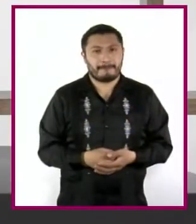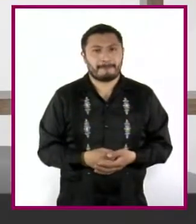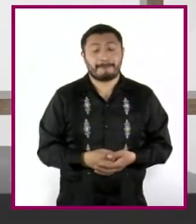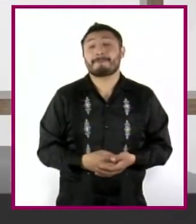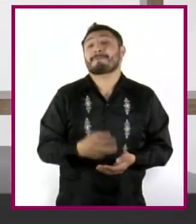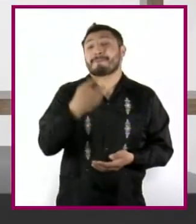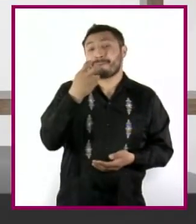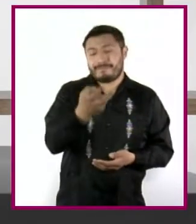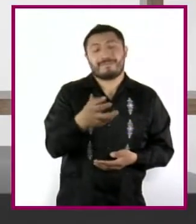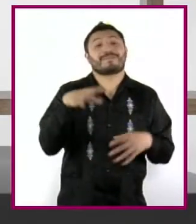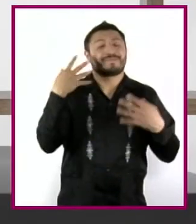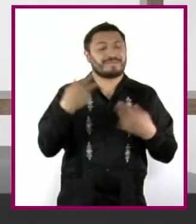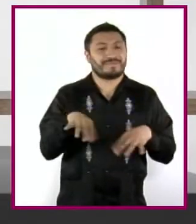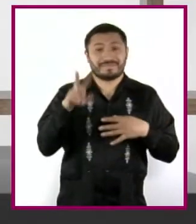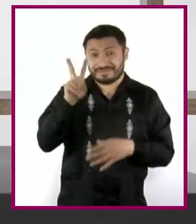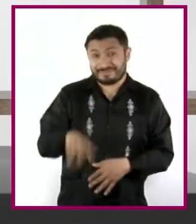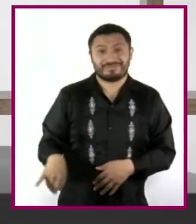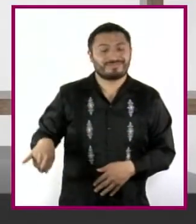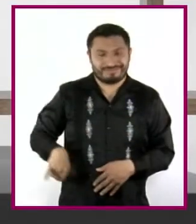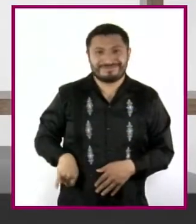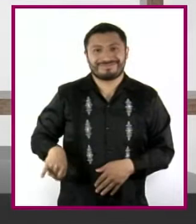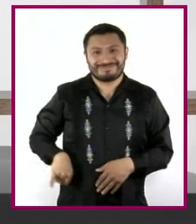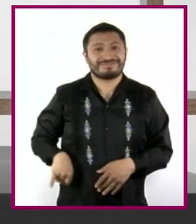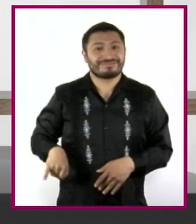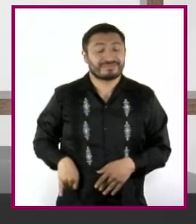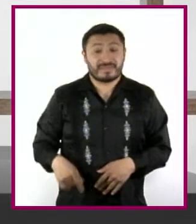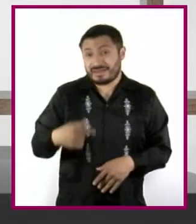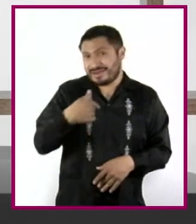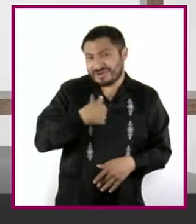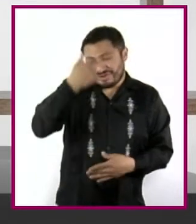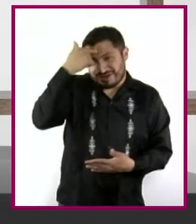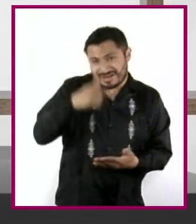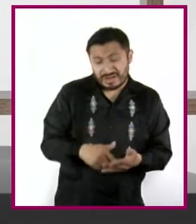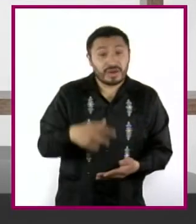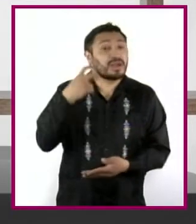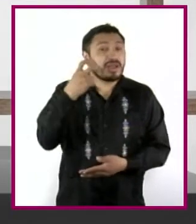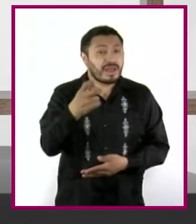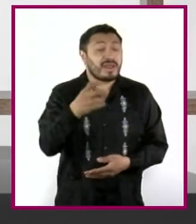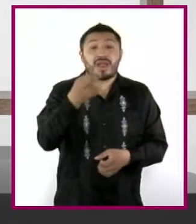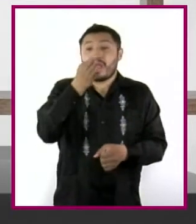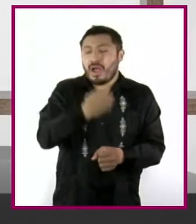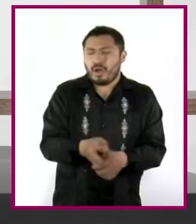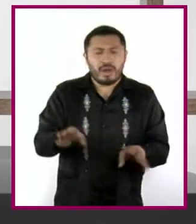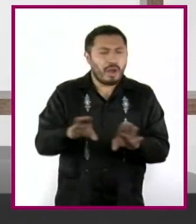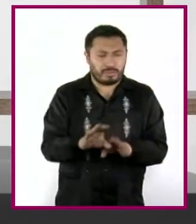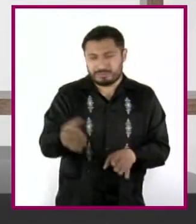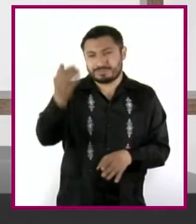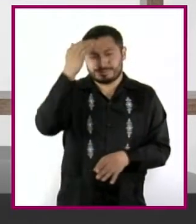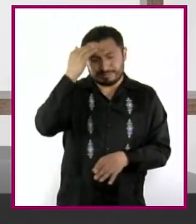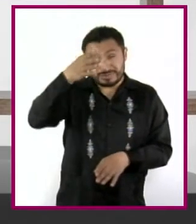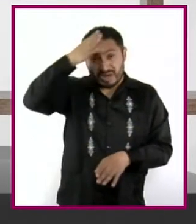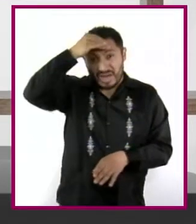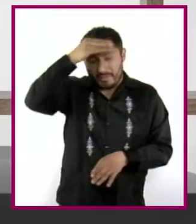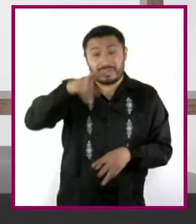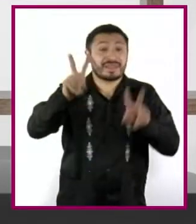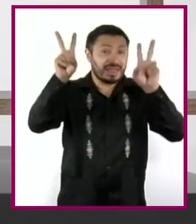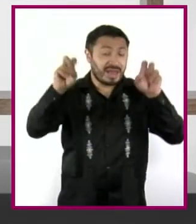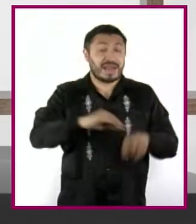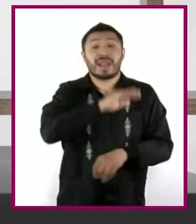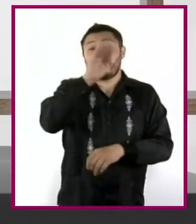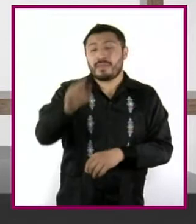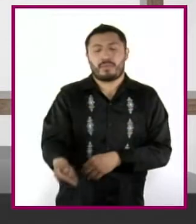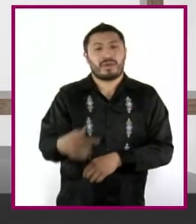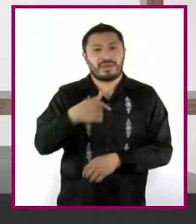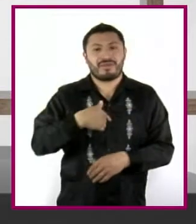Esto se está poniendo de verdad interesante. Al menos para mí, este proceso que estamos haciendo de conciencia histórica con el tema de la muerte me